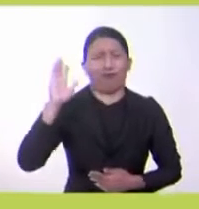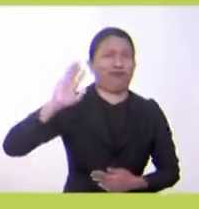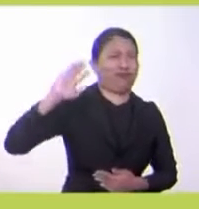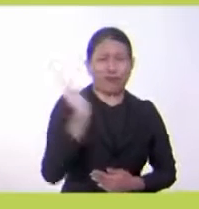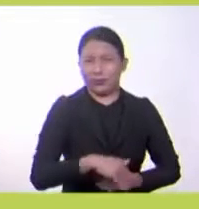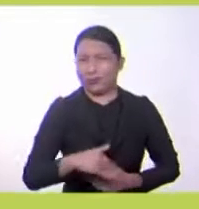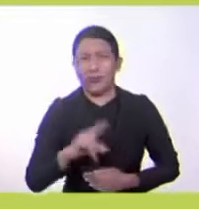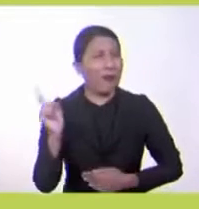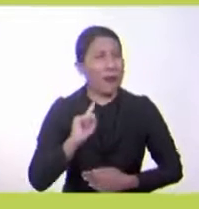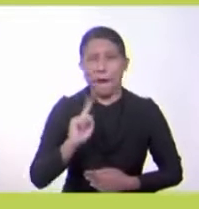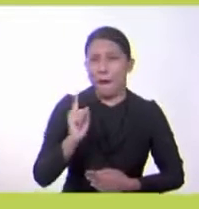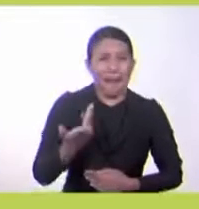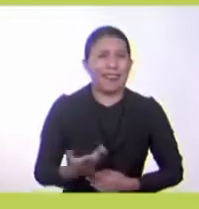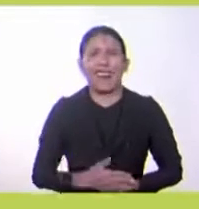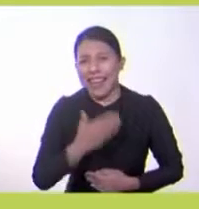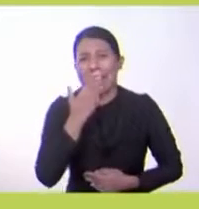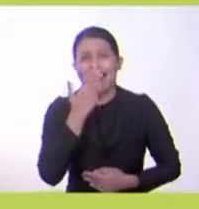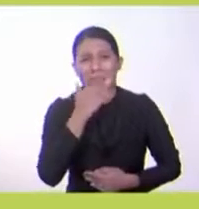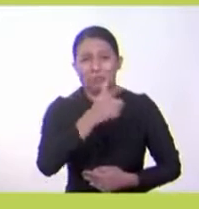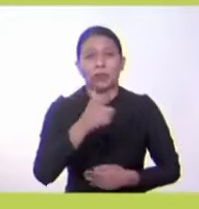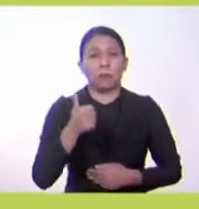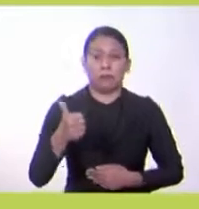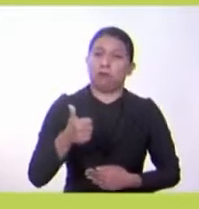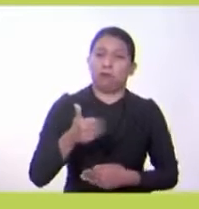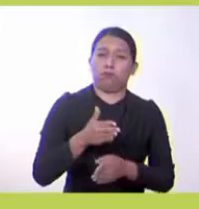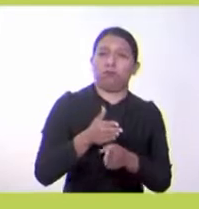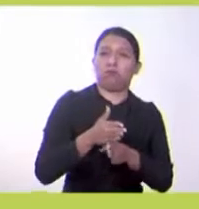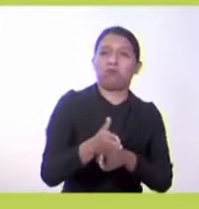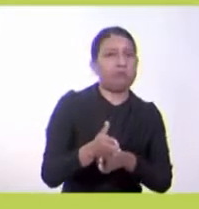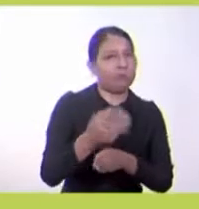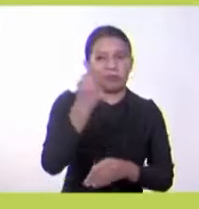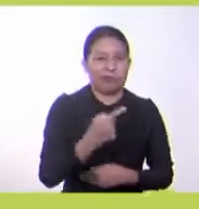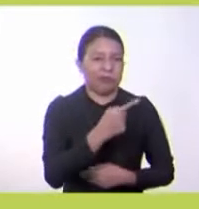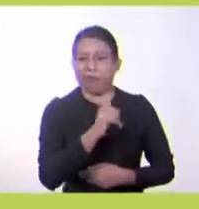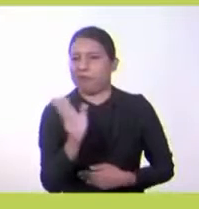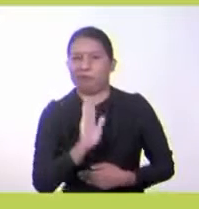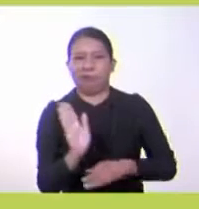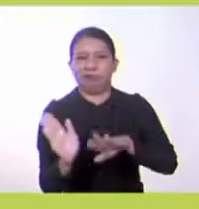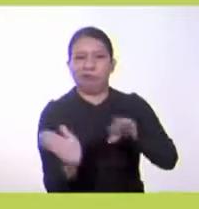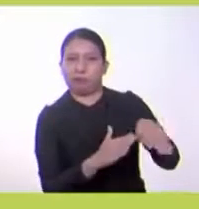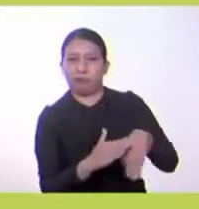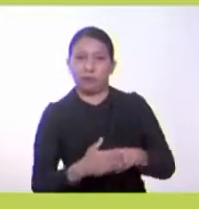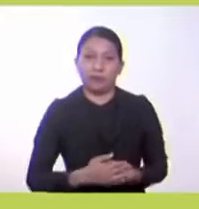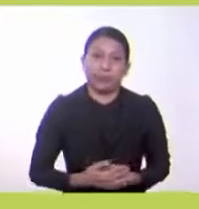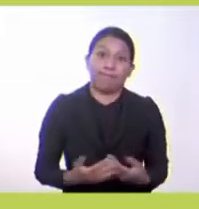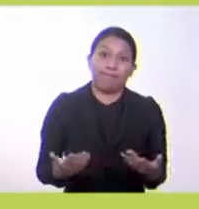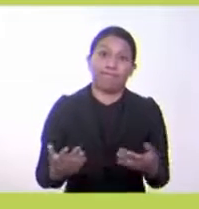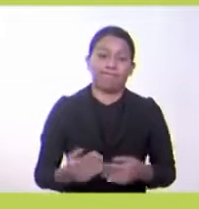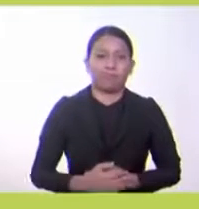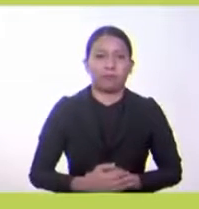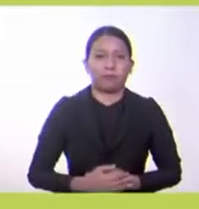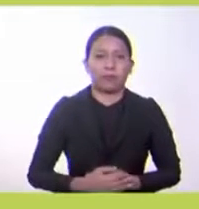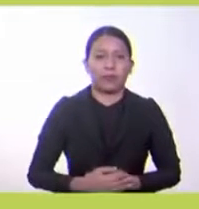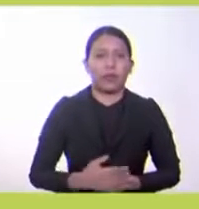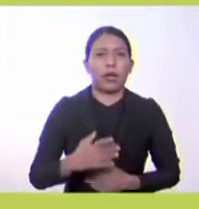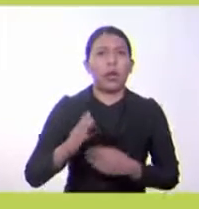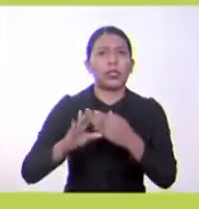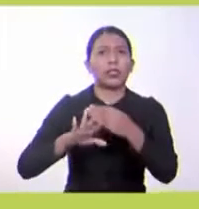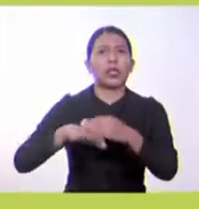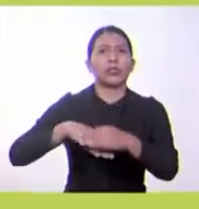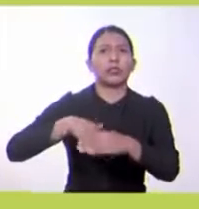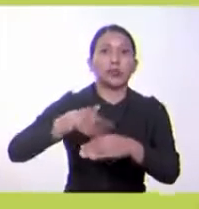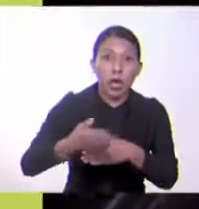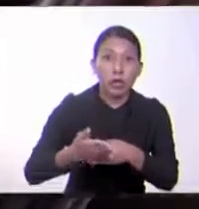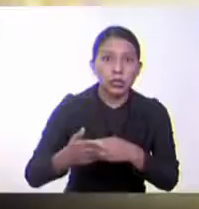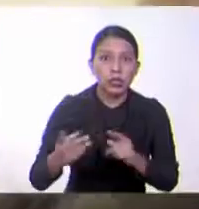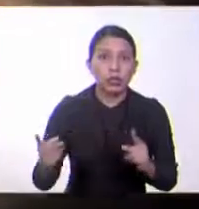al punto de costarle su prestigio profesional, como sucedió con otros pensadores. Pero todo cambió con la llegada